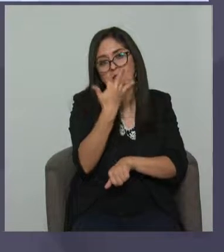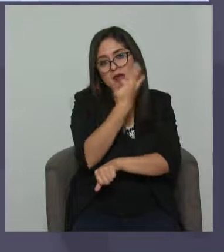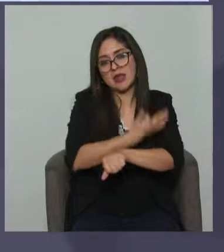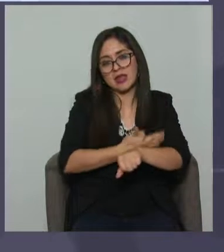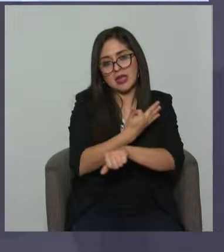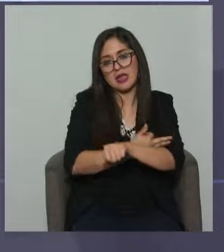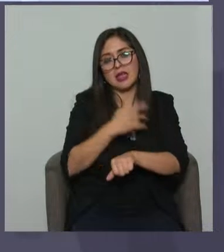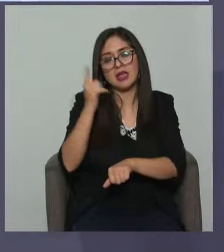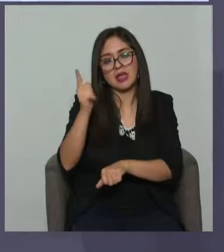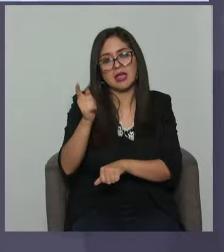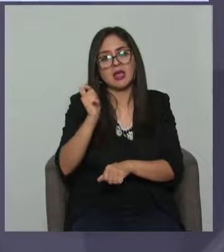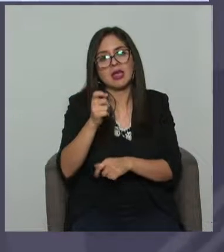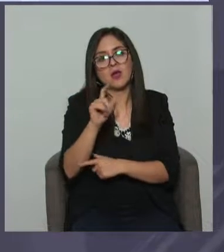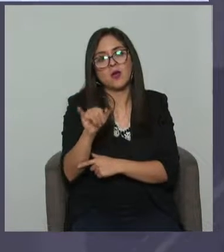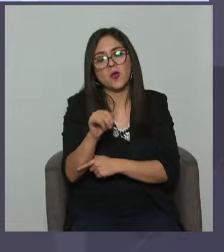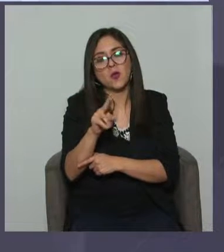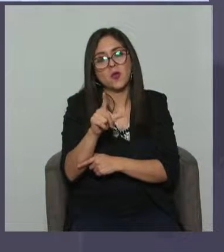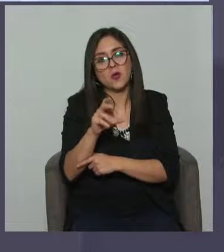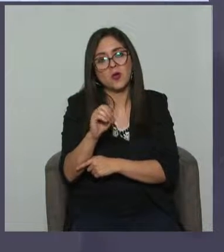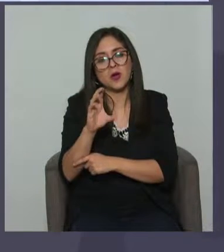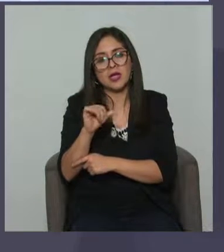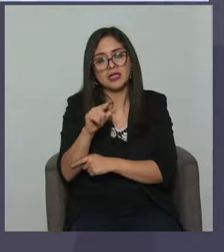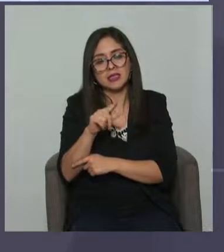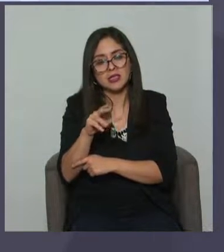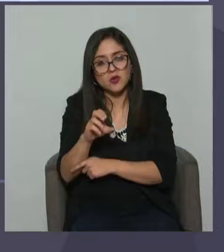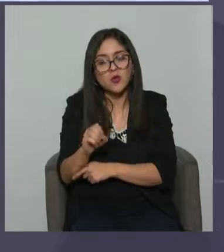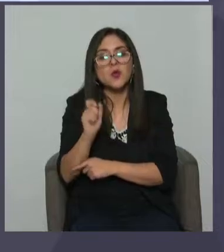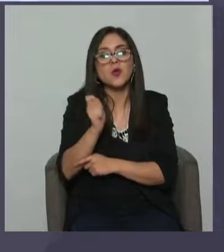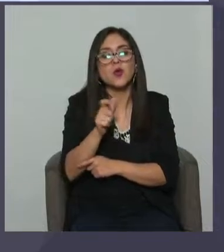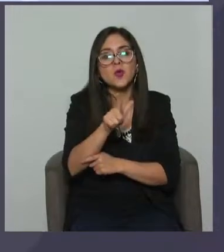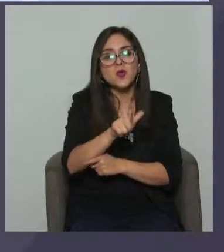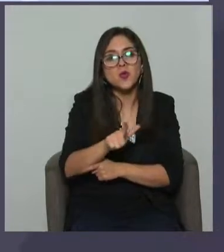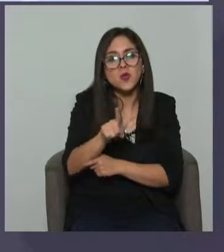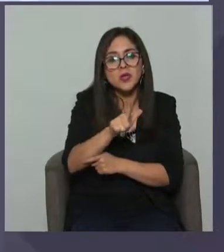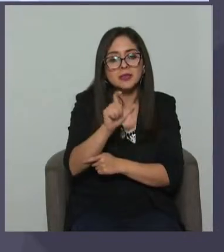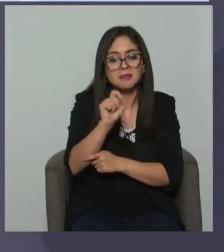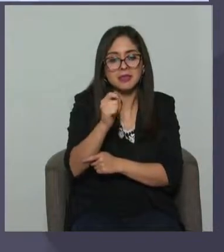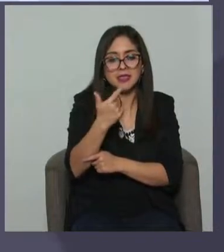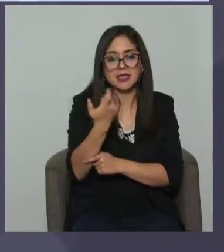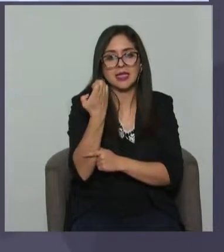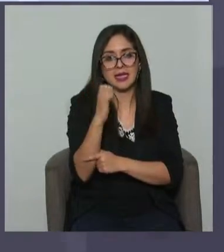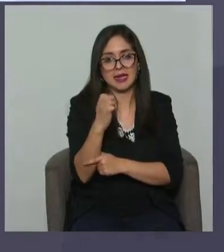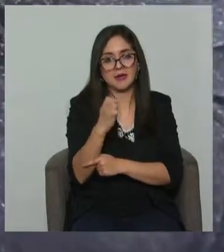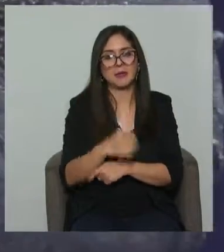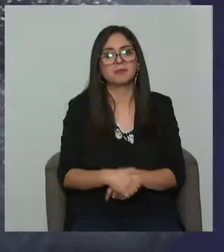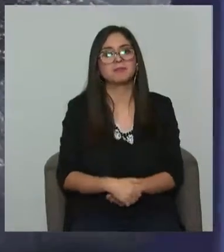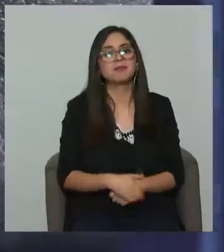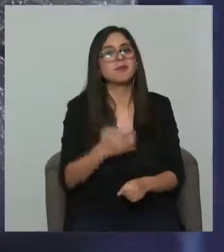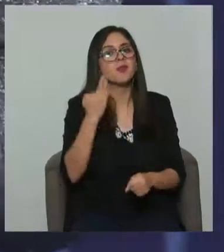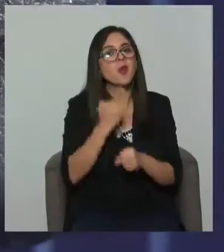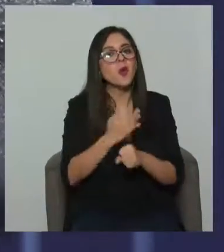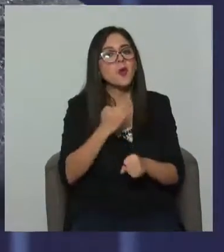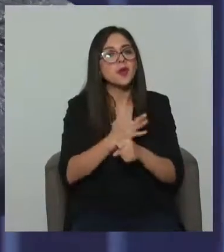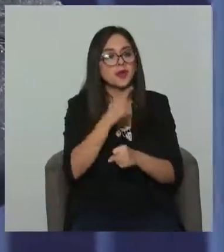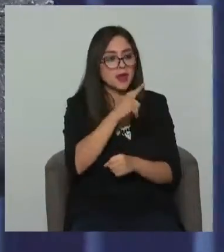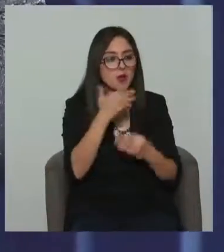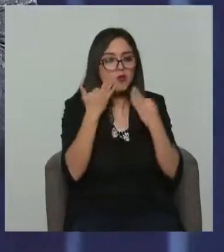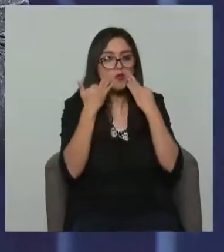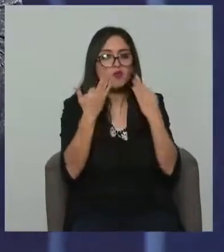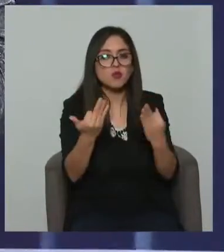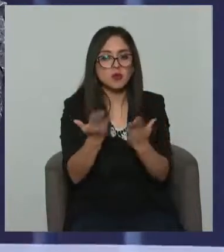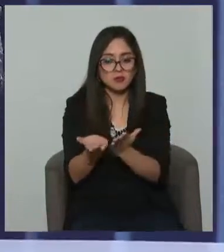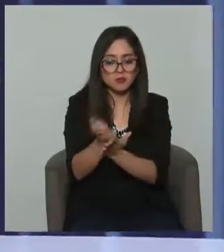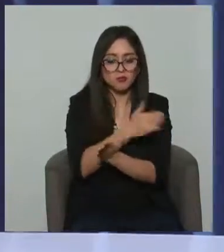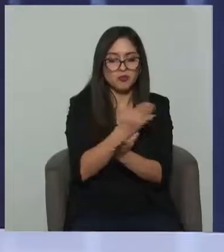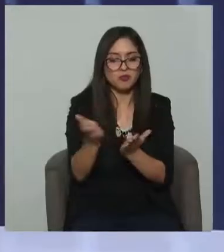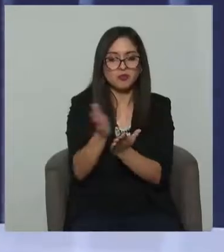Julio Castillo el lunes 27 de enero. Pues yo aquí tengo ya, como ustedes pueden ver, pues la cartelera, los